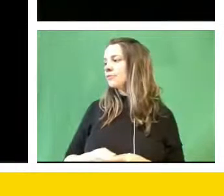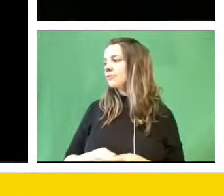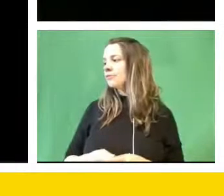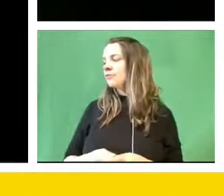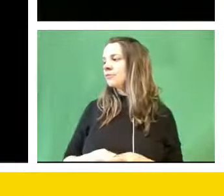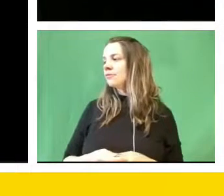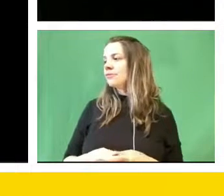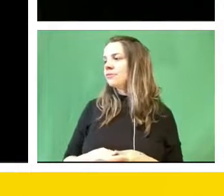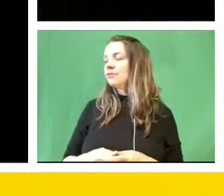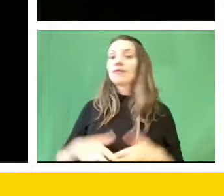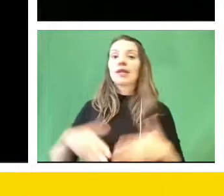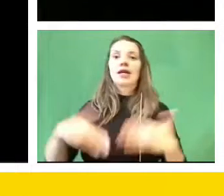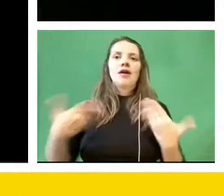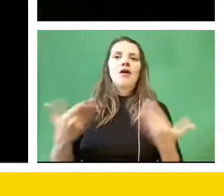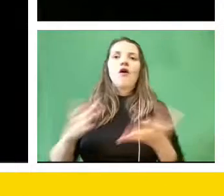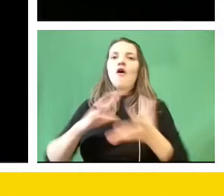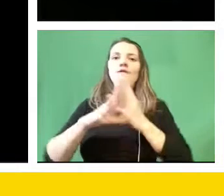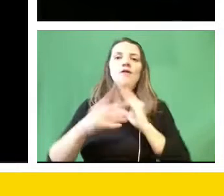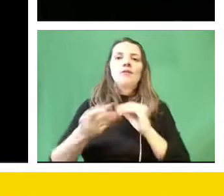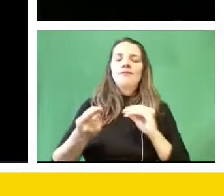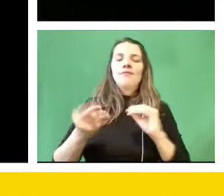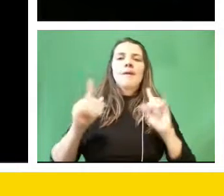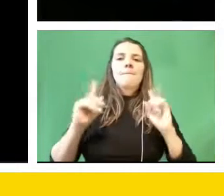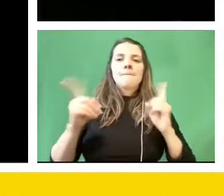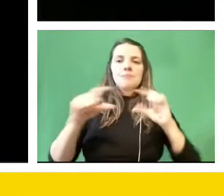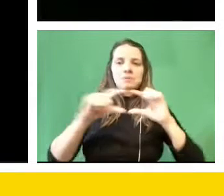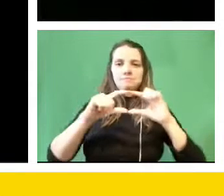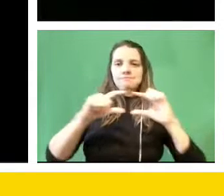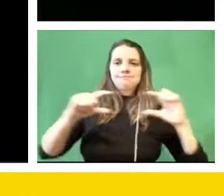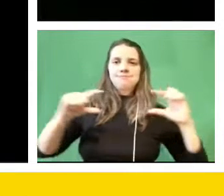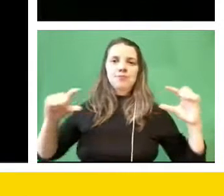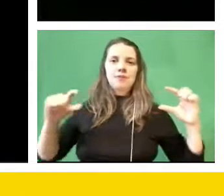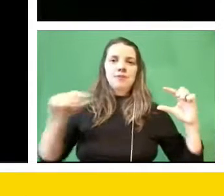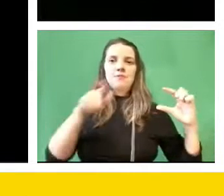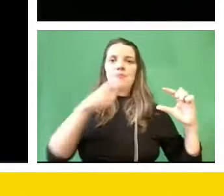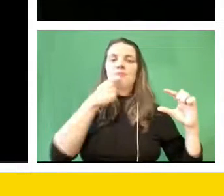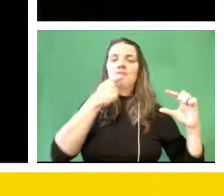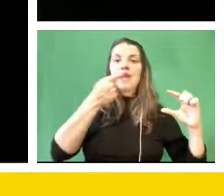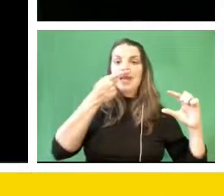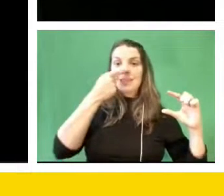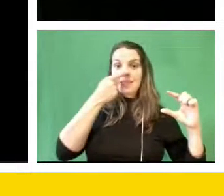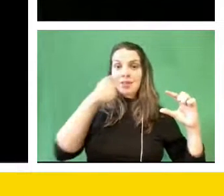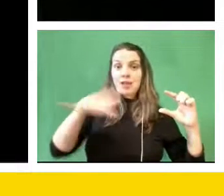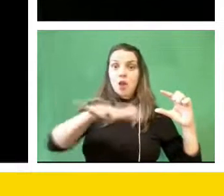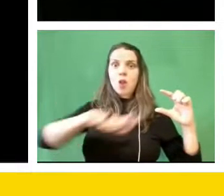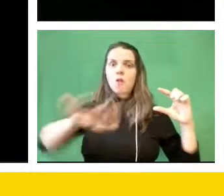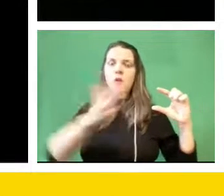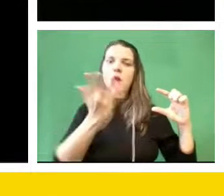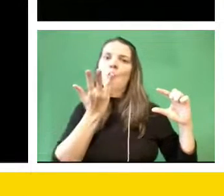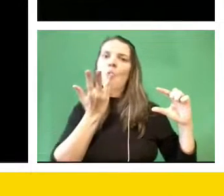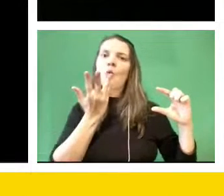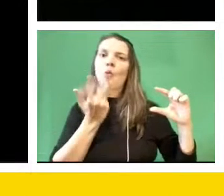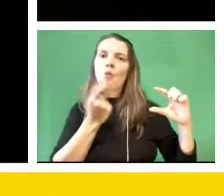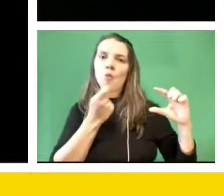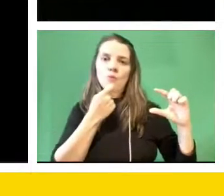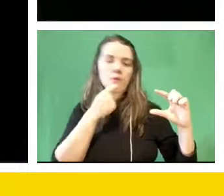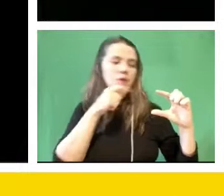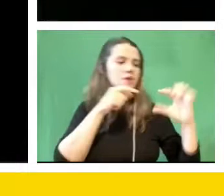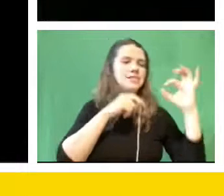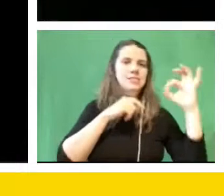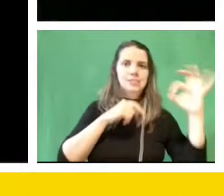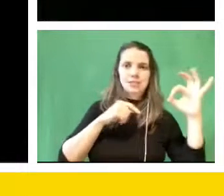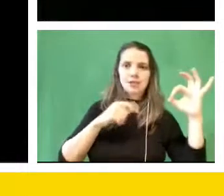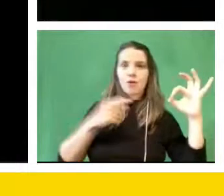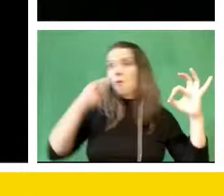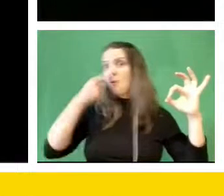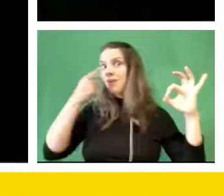la atracción o el acogimiento en un espacio, en sus valores positivos, y en sus valores negativos evaluaba espacios que